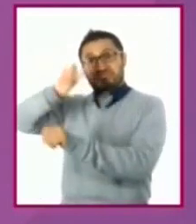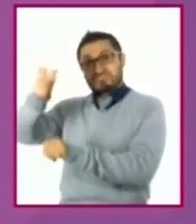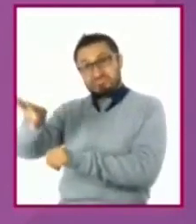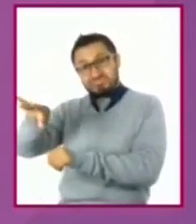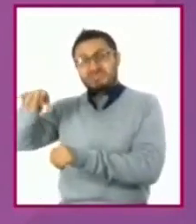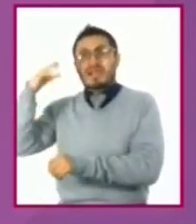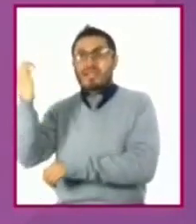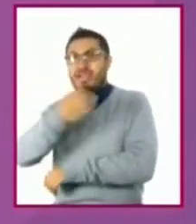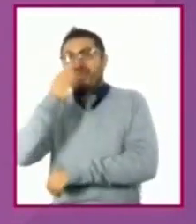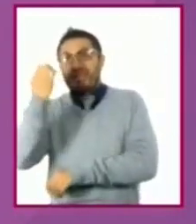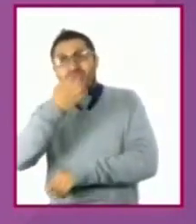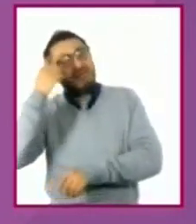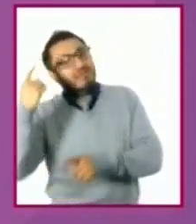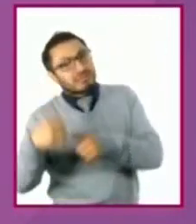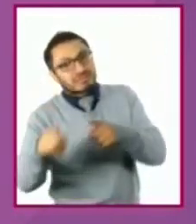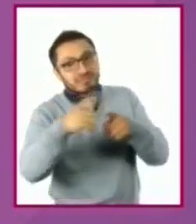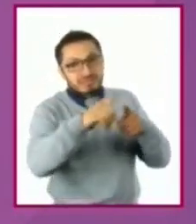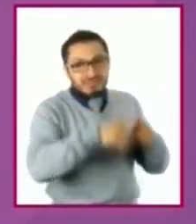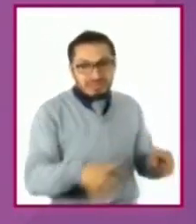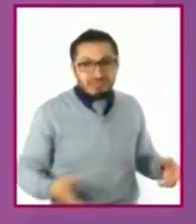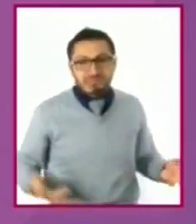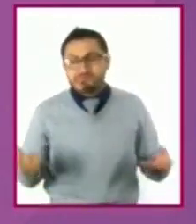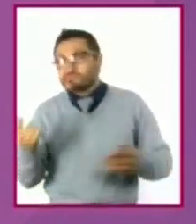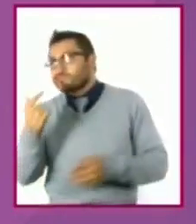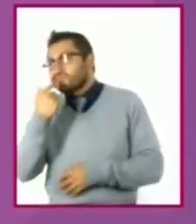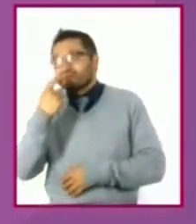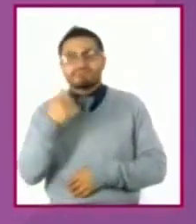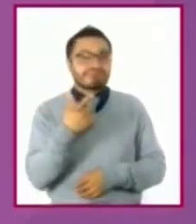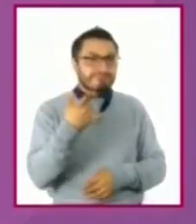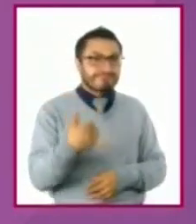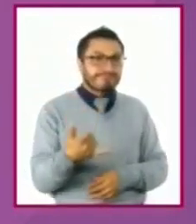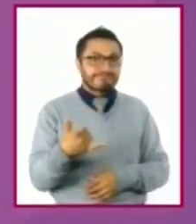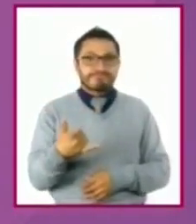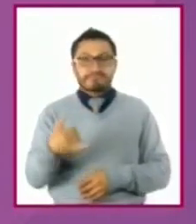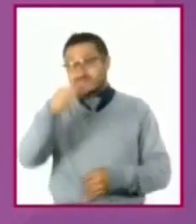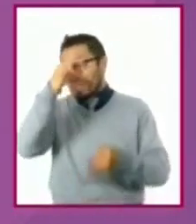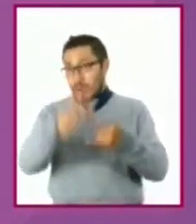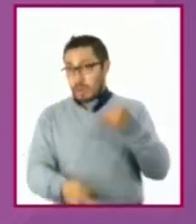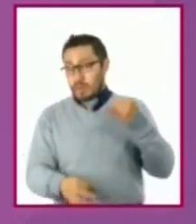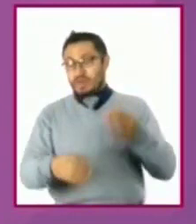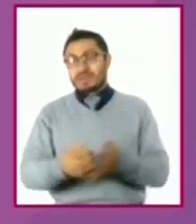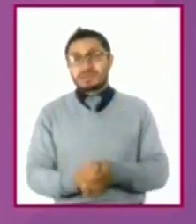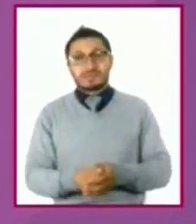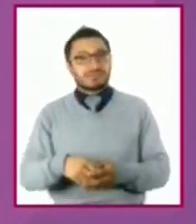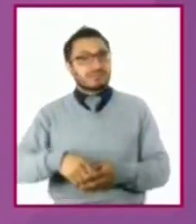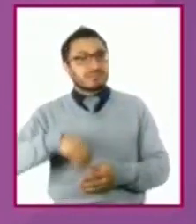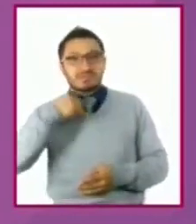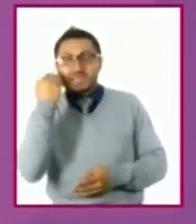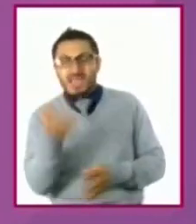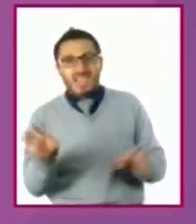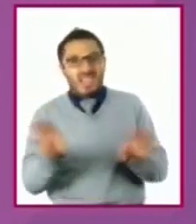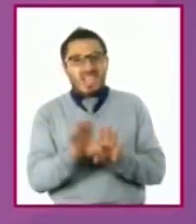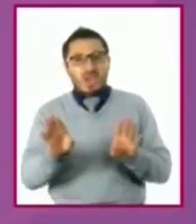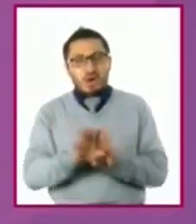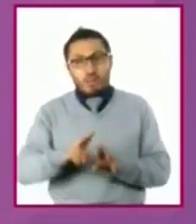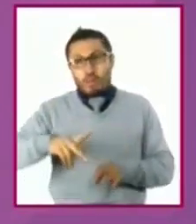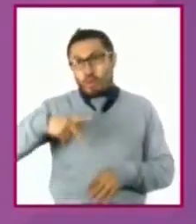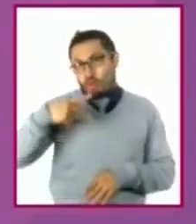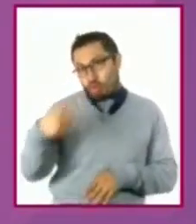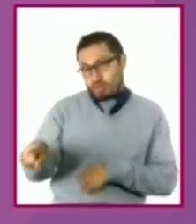las escuelas y al final se quiso hacer como su hermano.